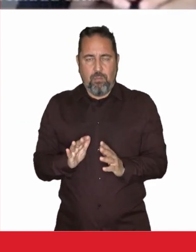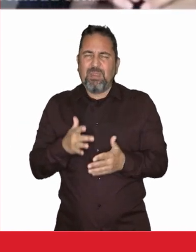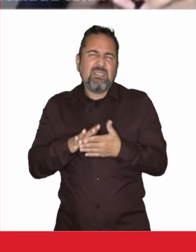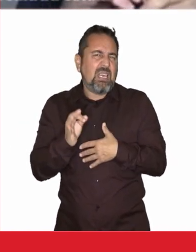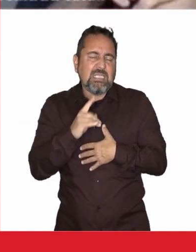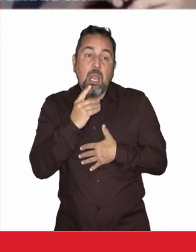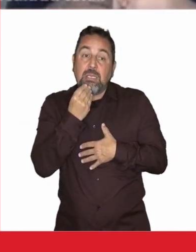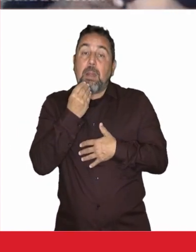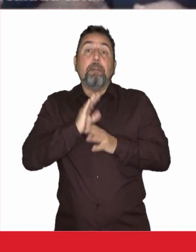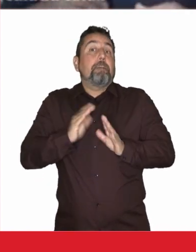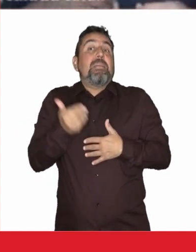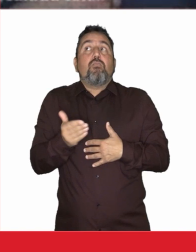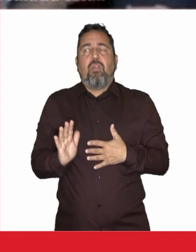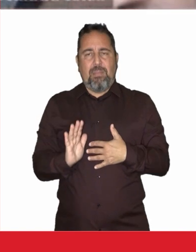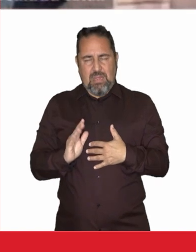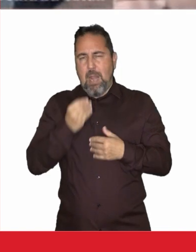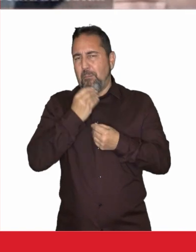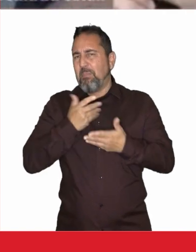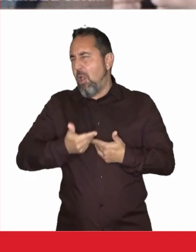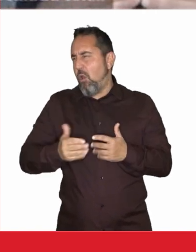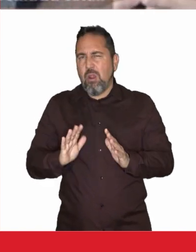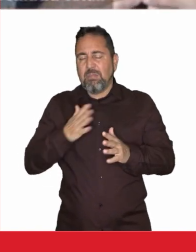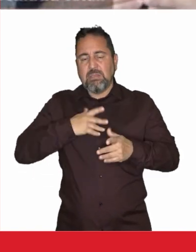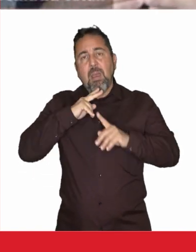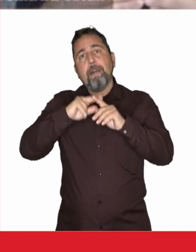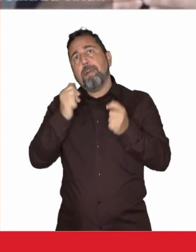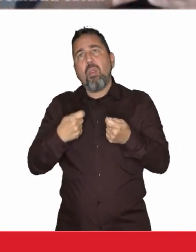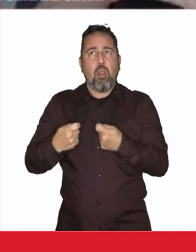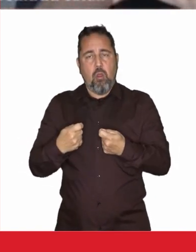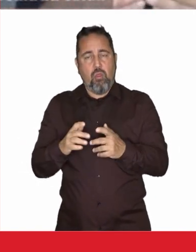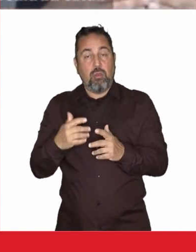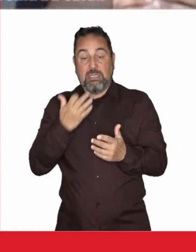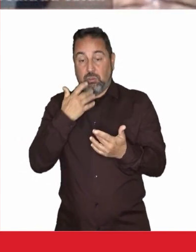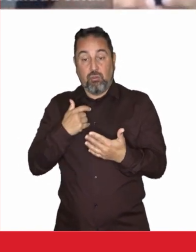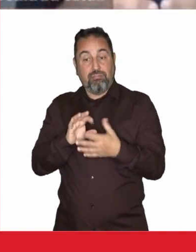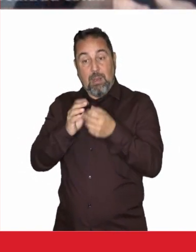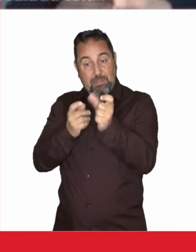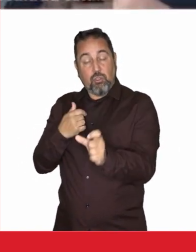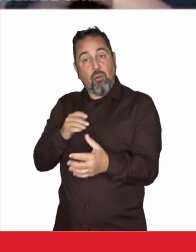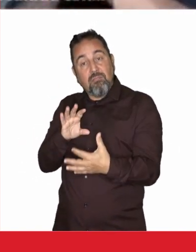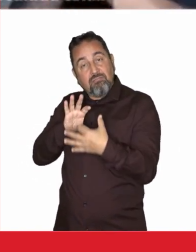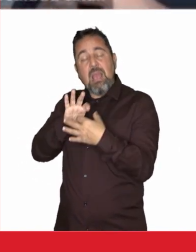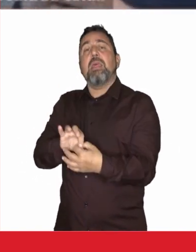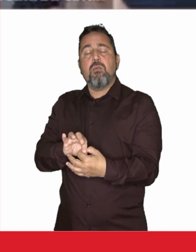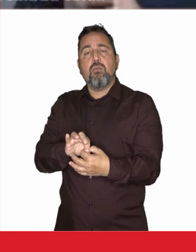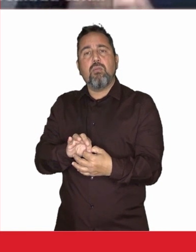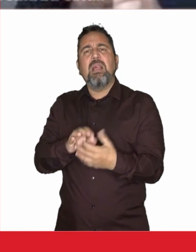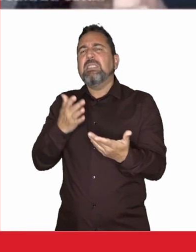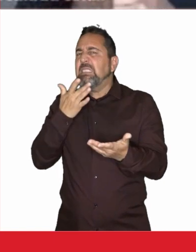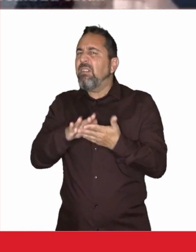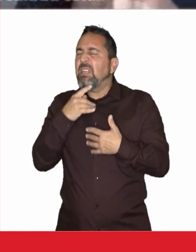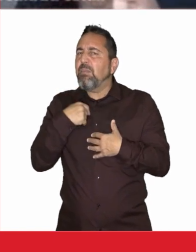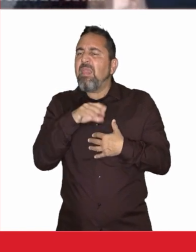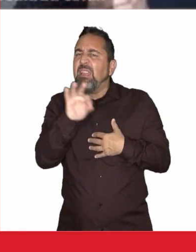modelo de negocio. Es decir, ¿qué mejora fundamental va a tener mi modelo de negocio si me alío con esta